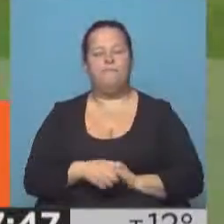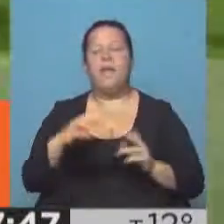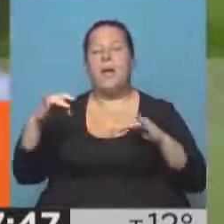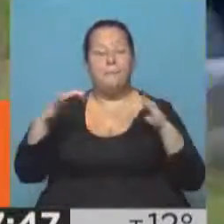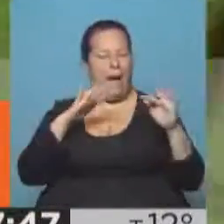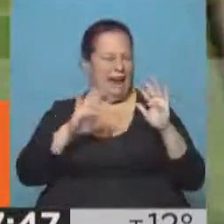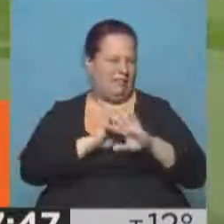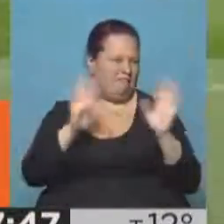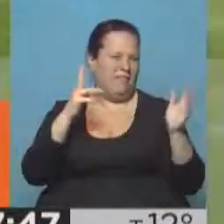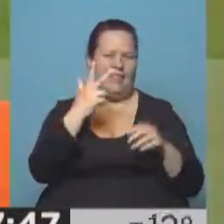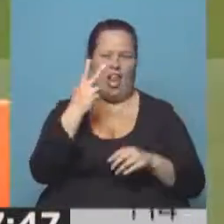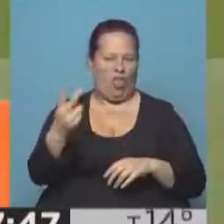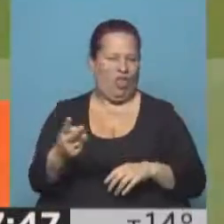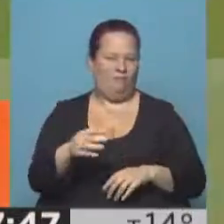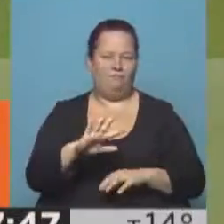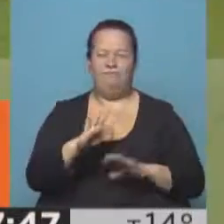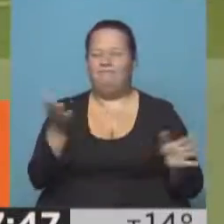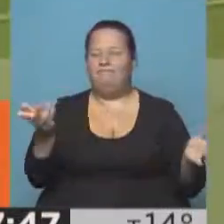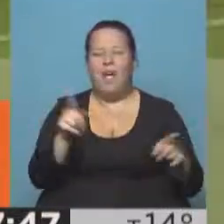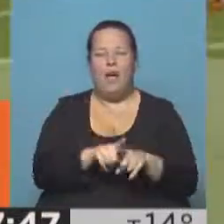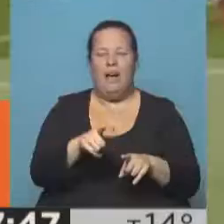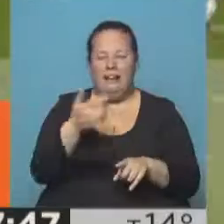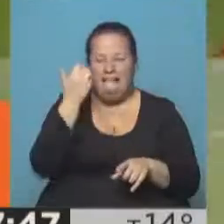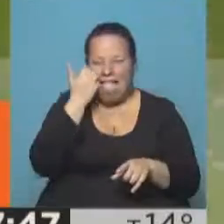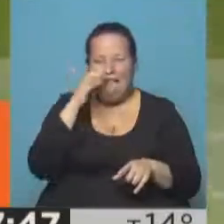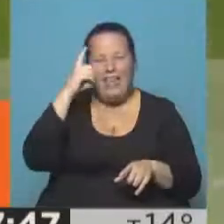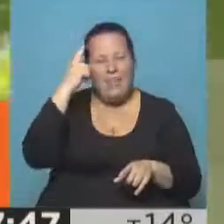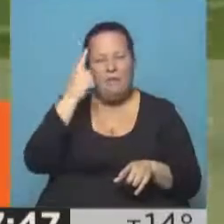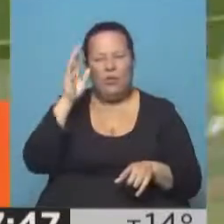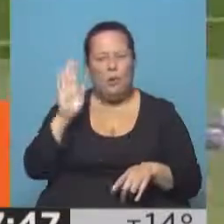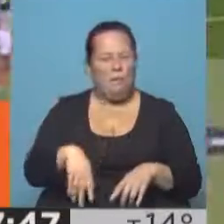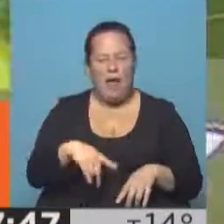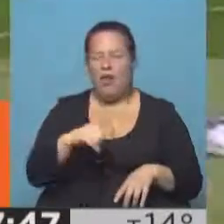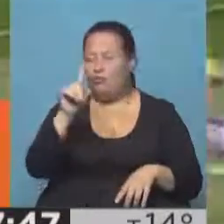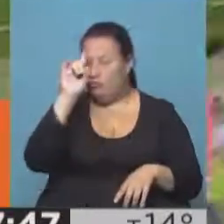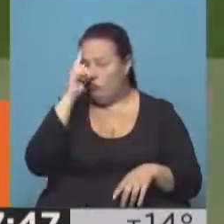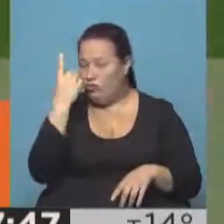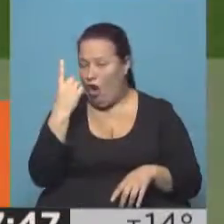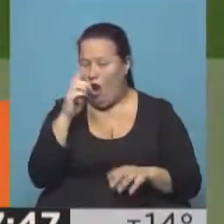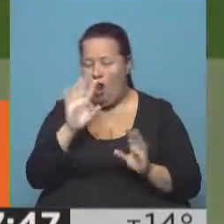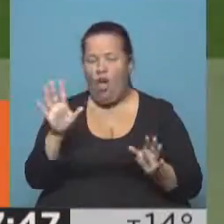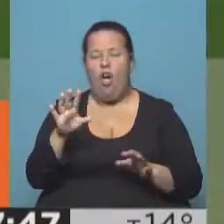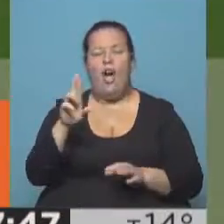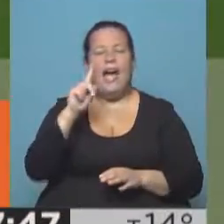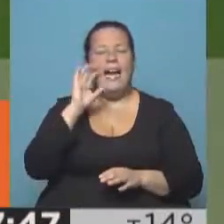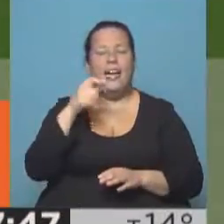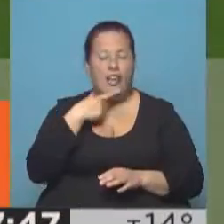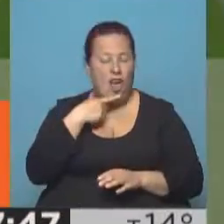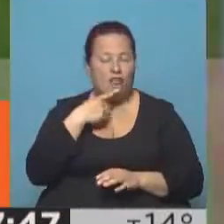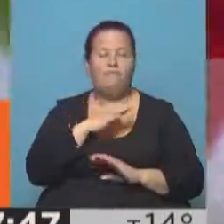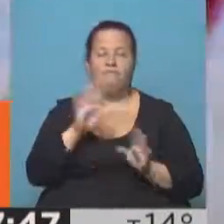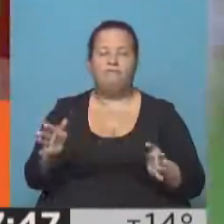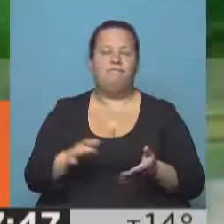encuentro que ya estaba 3-2 y casi a poquito menos de 10 minutos del final, solo quedaba Andrés Ríos y de esta